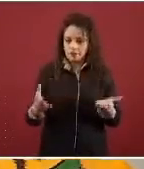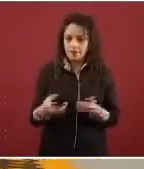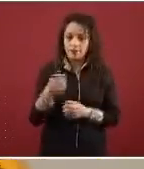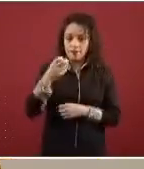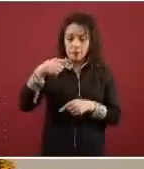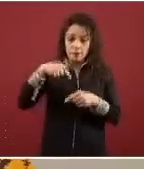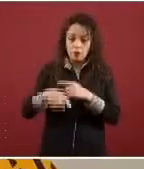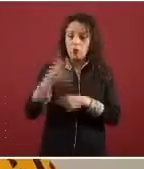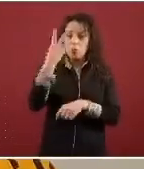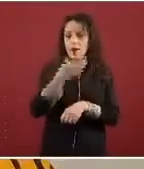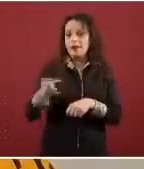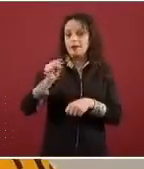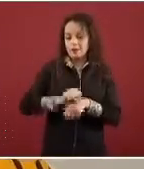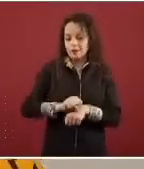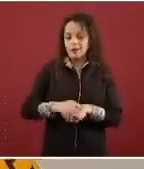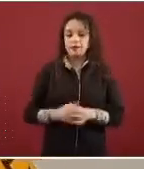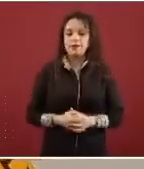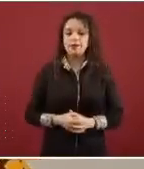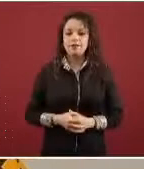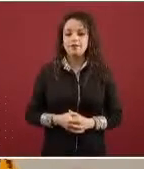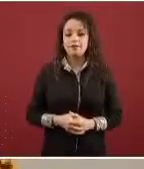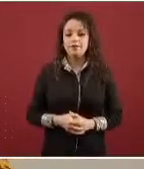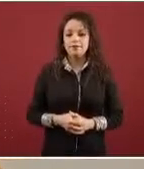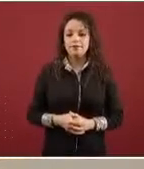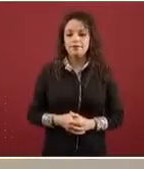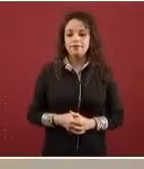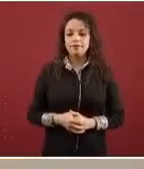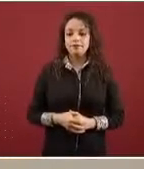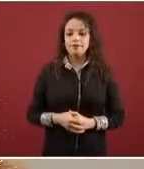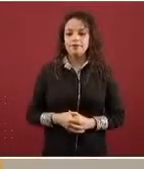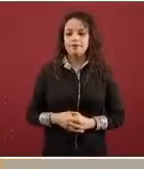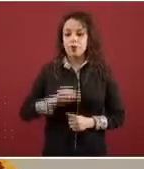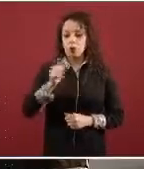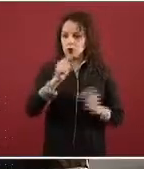semanas. La que sigue, por favor. Instalaciones